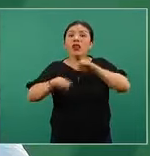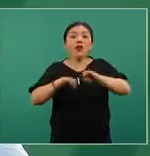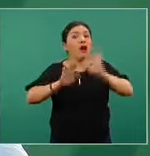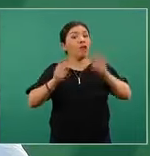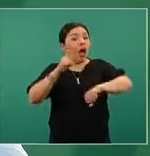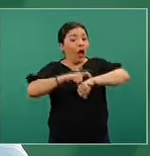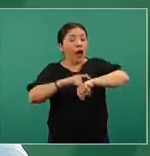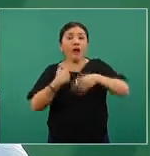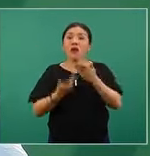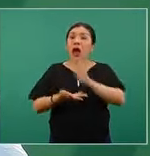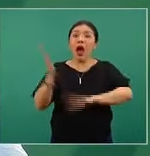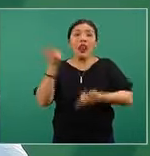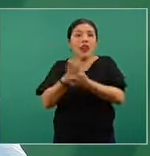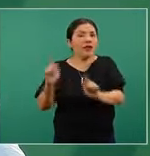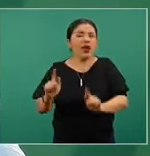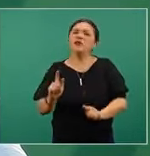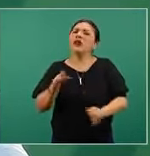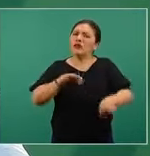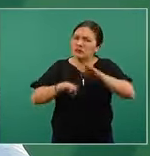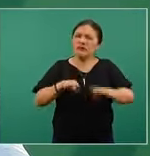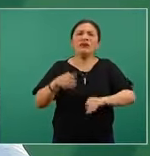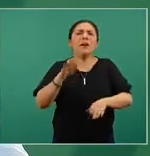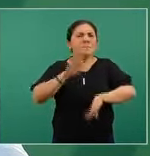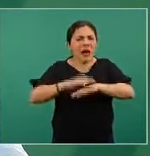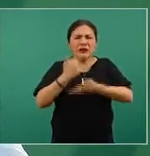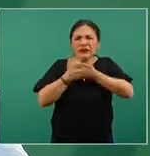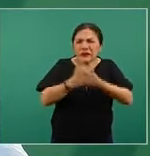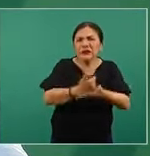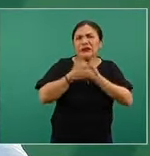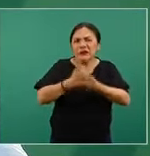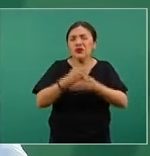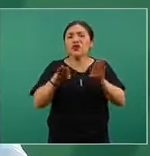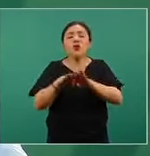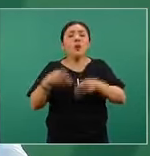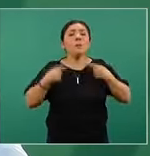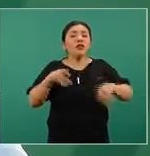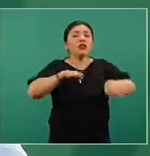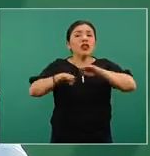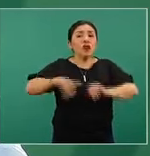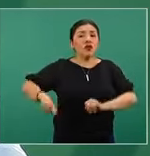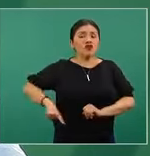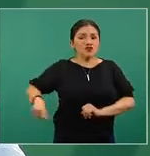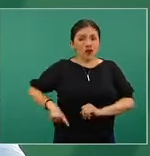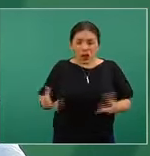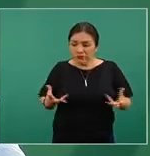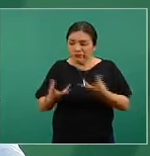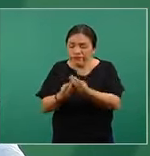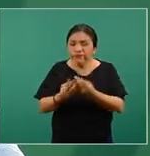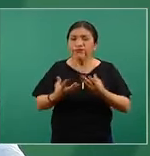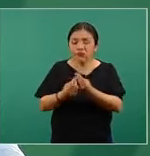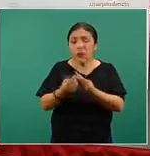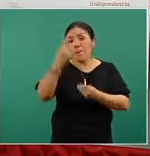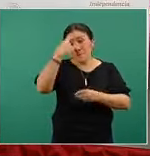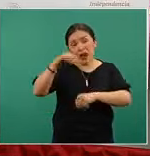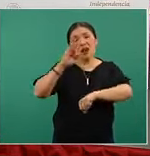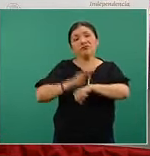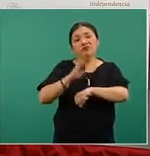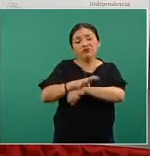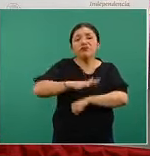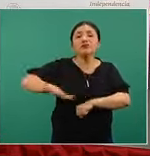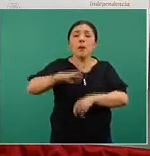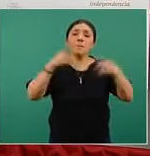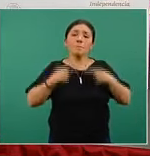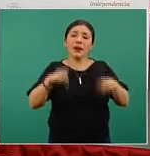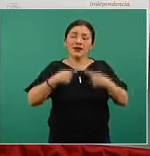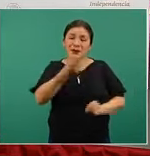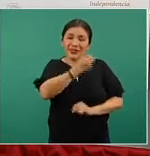apego a pues abre a prestar el servicio como servidor público a prestar el servicio en pro de pues de la salud de la